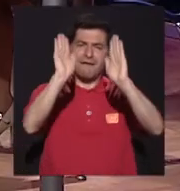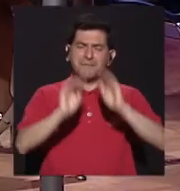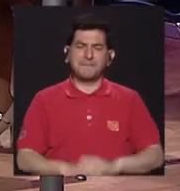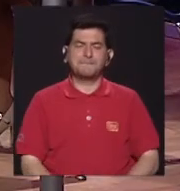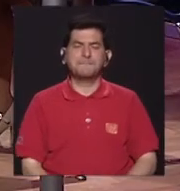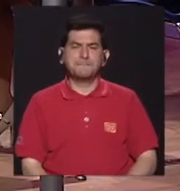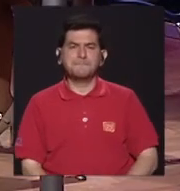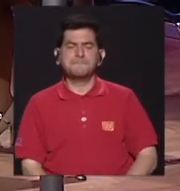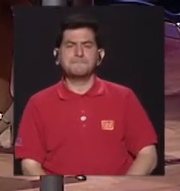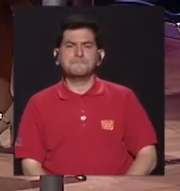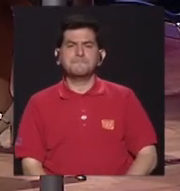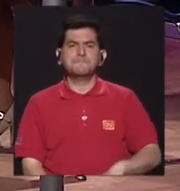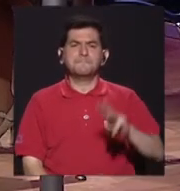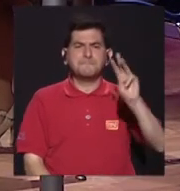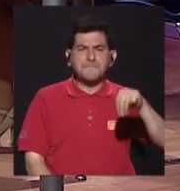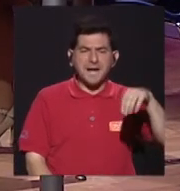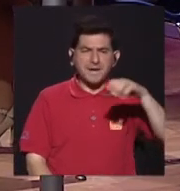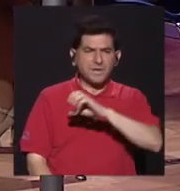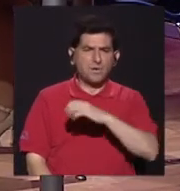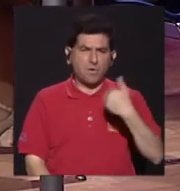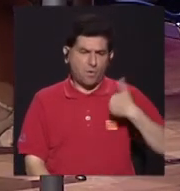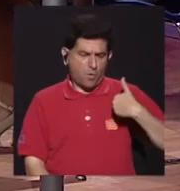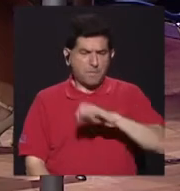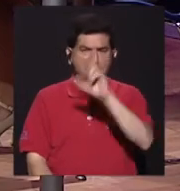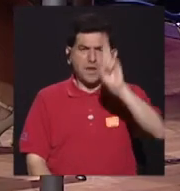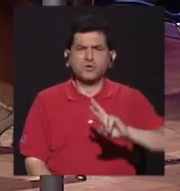Mario, ¿qué significa ser hombre en Costa Rica?